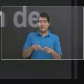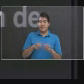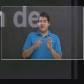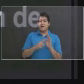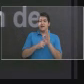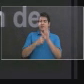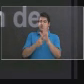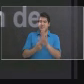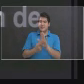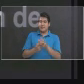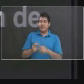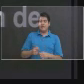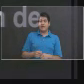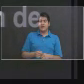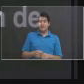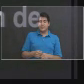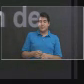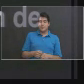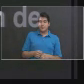representativa,